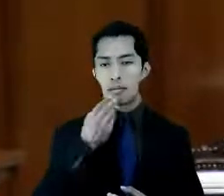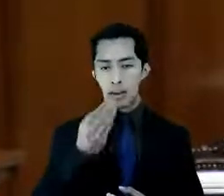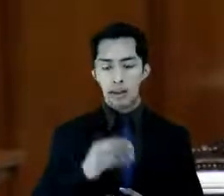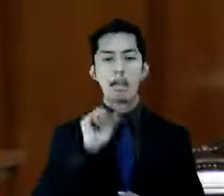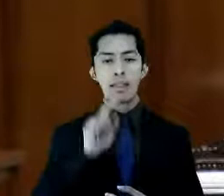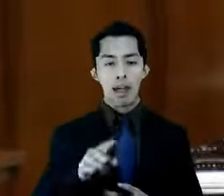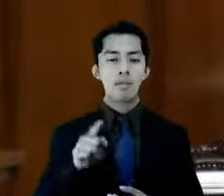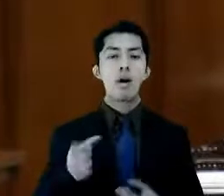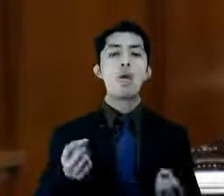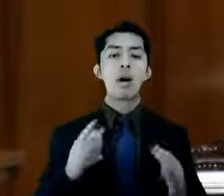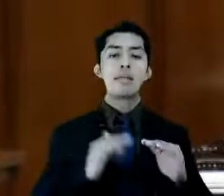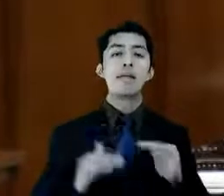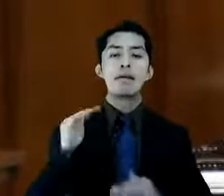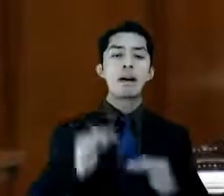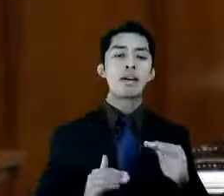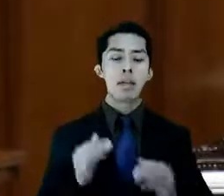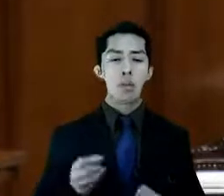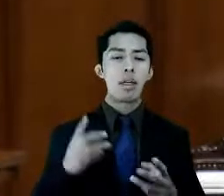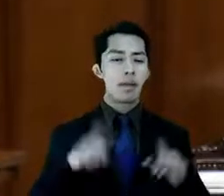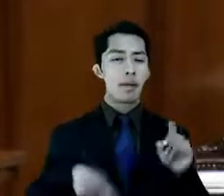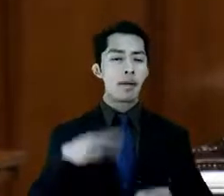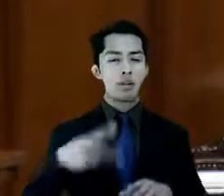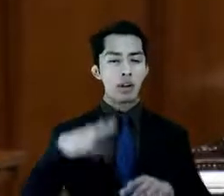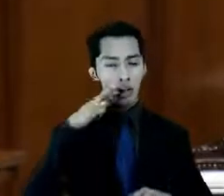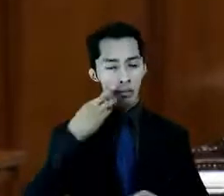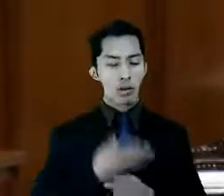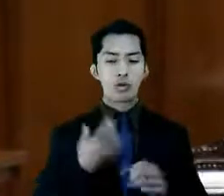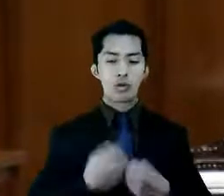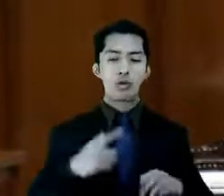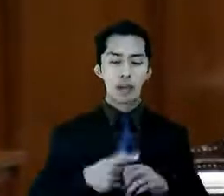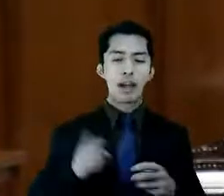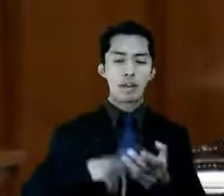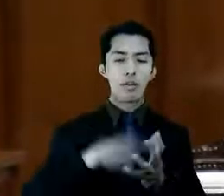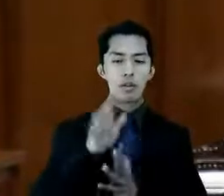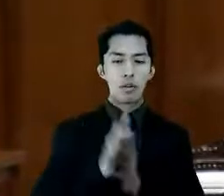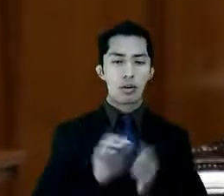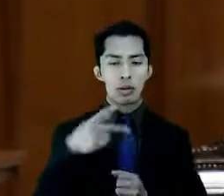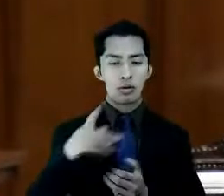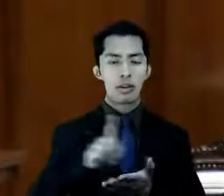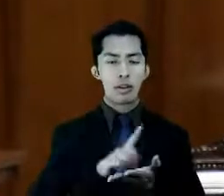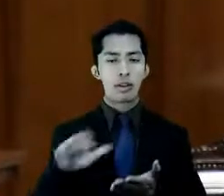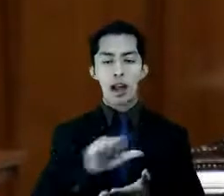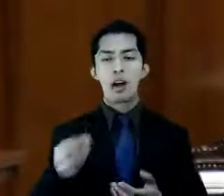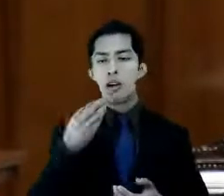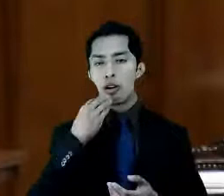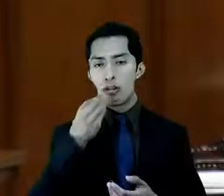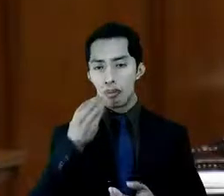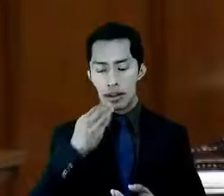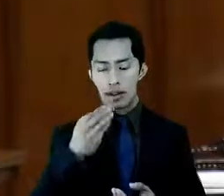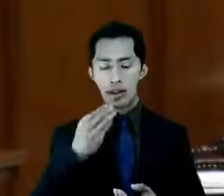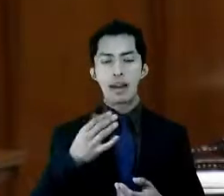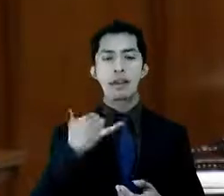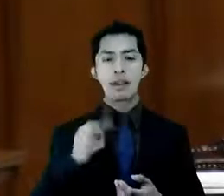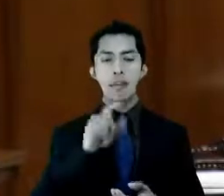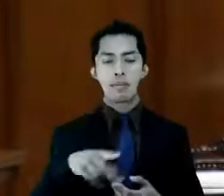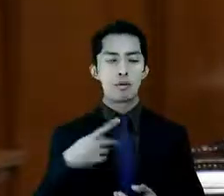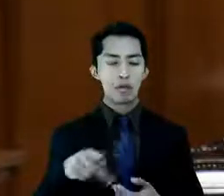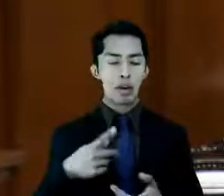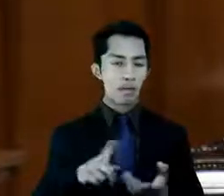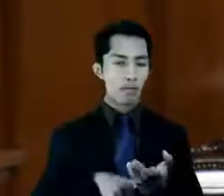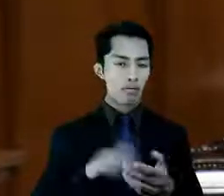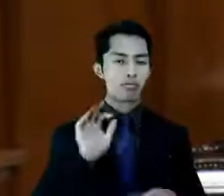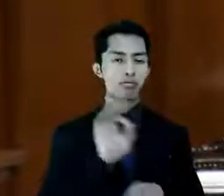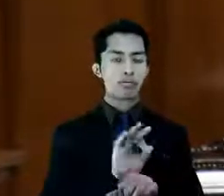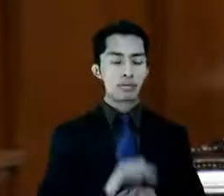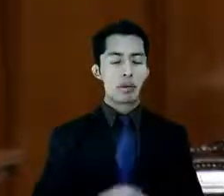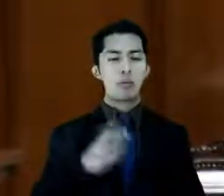su incremento, de acuerdo con una responsabilidad social constitucional del derecho a los alimentos y su aseguramiento.